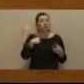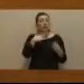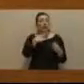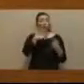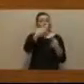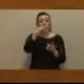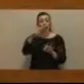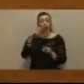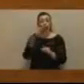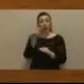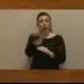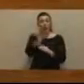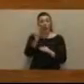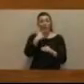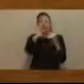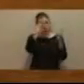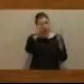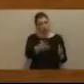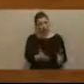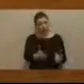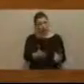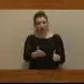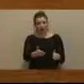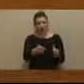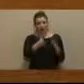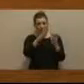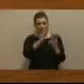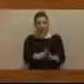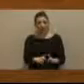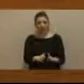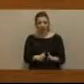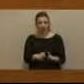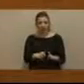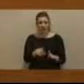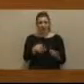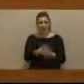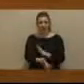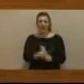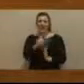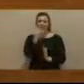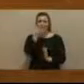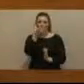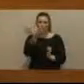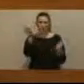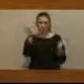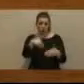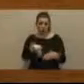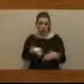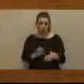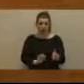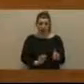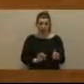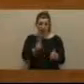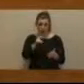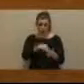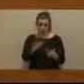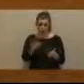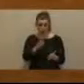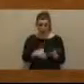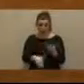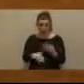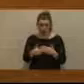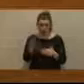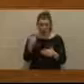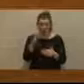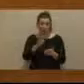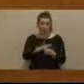que retardó usted personalmente, deliberadamente, lo cual es una sinvergonzada, desde enero de 2005, de 2015